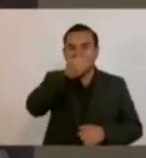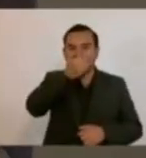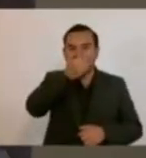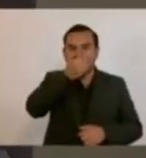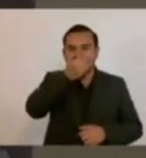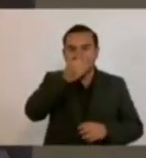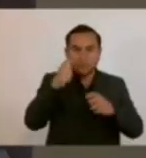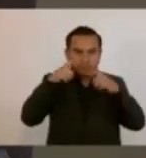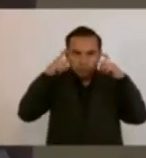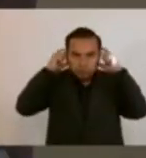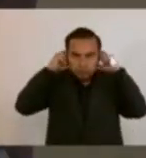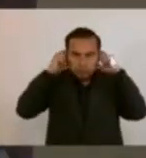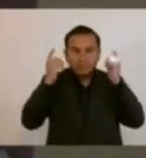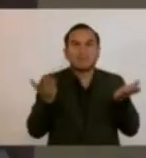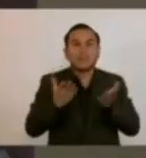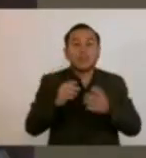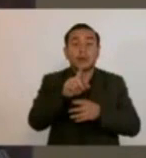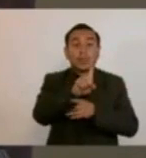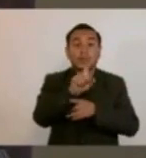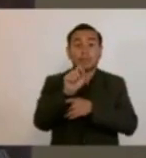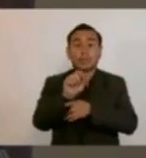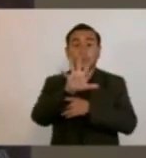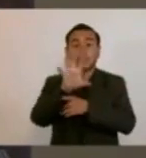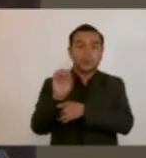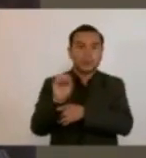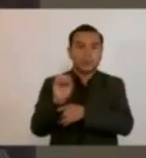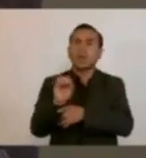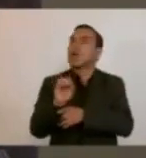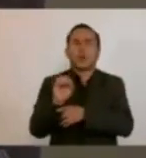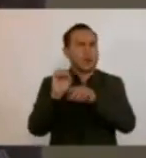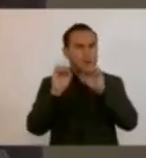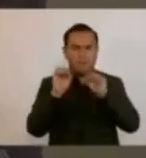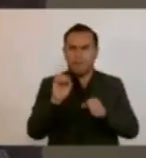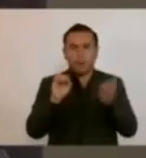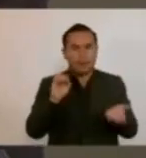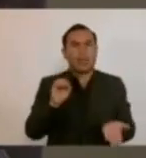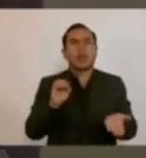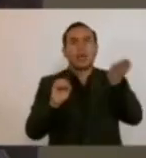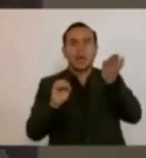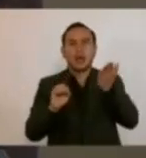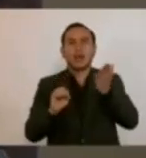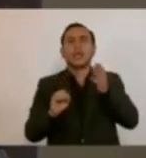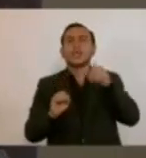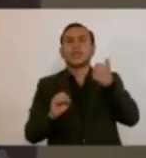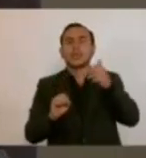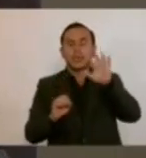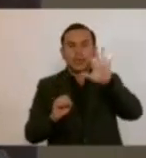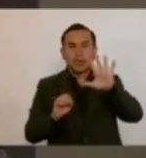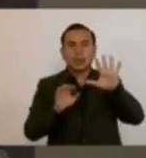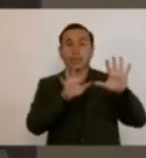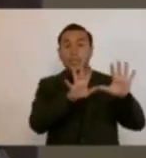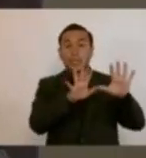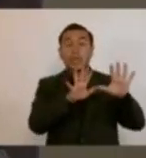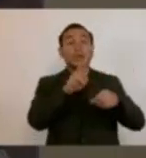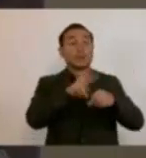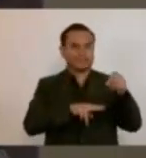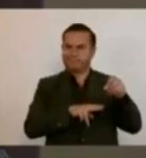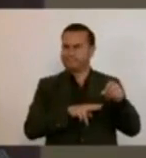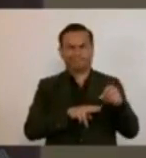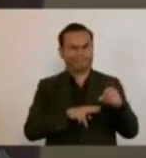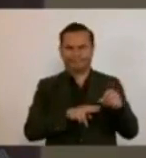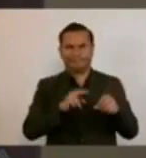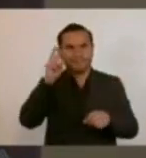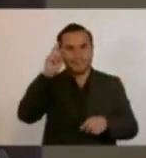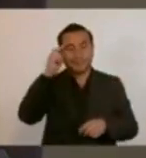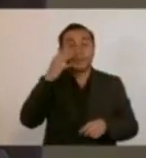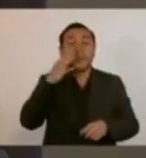las vendía a 1.50, las tiene que vender a 1.50. No puede subirlas a $10 aprovechándose de la escasez. Diferente es si